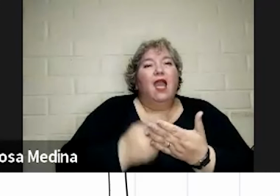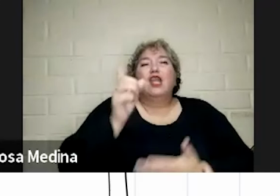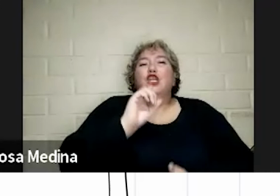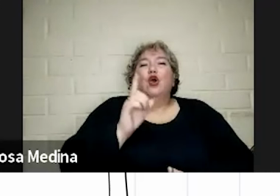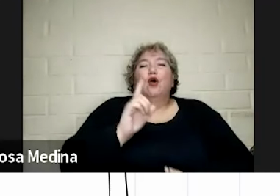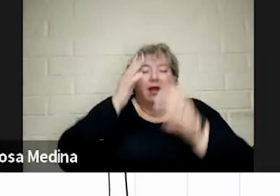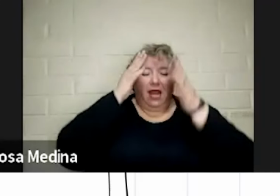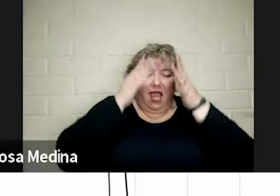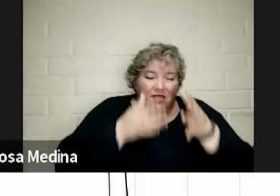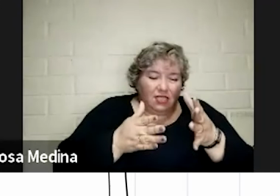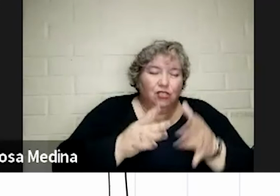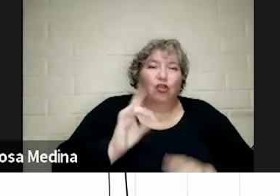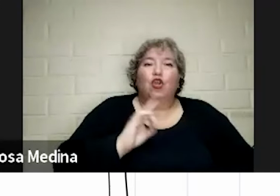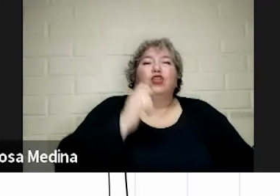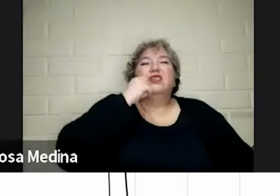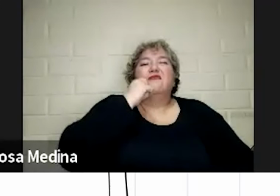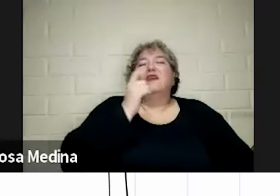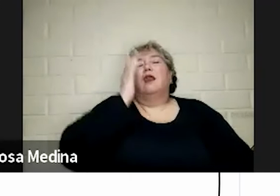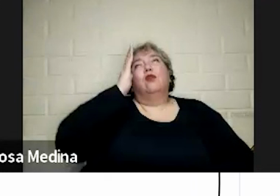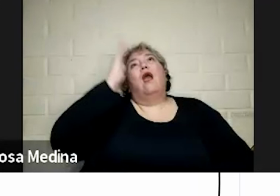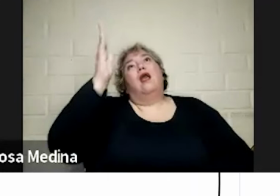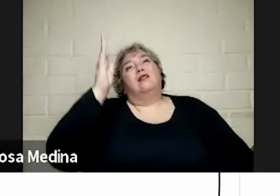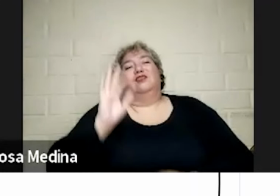no está poniendo atención en la clase, que a veces sucede.